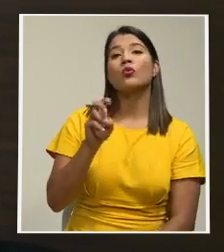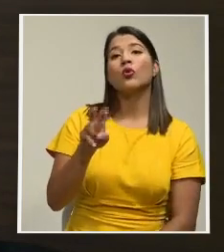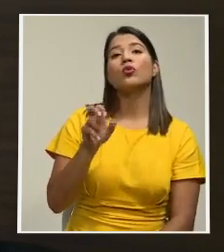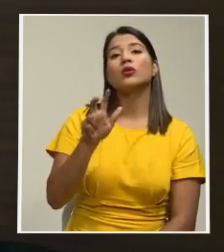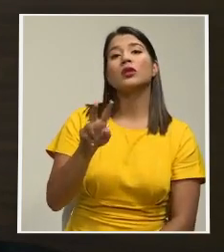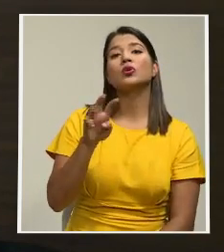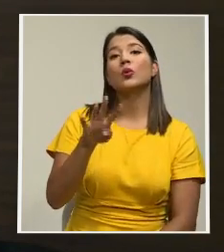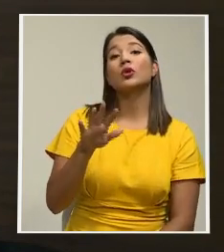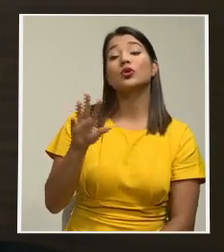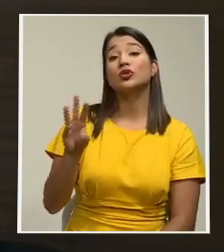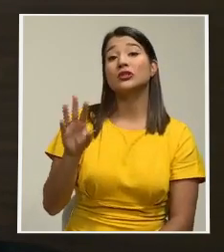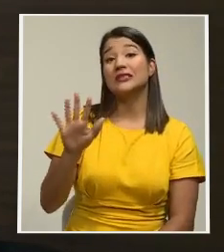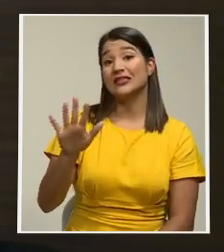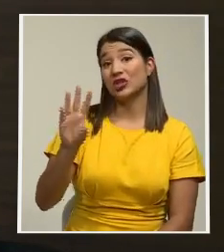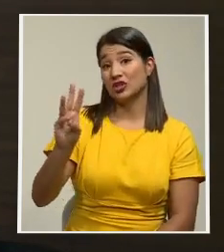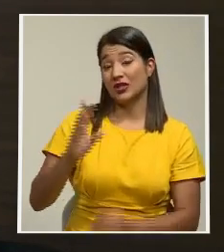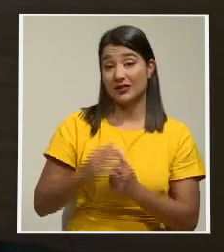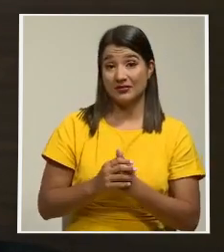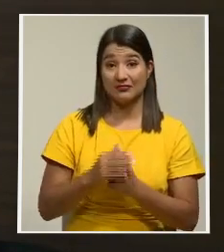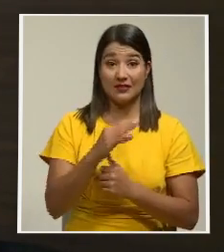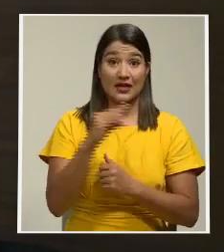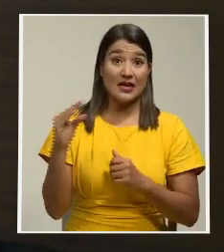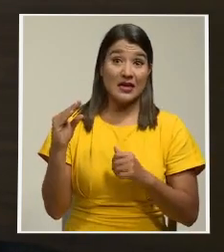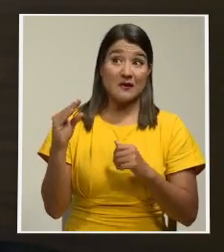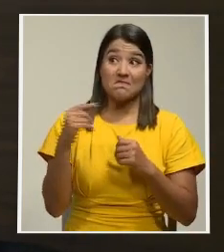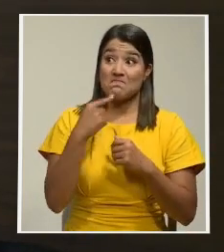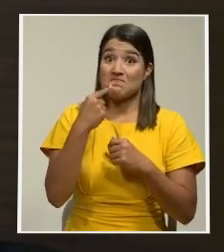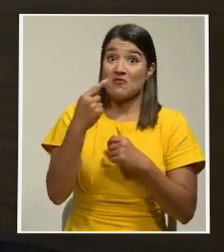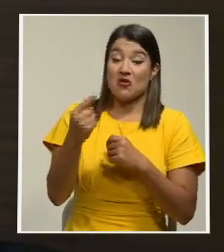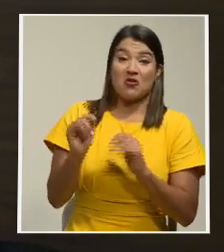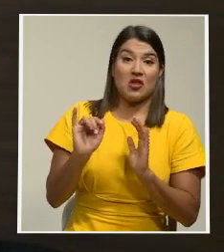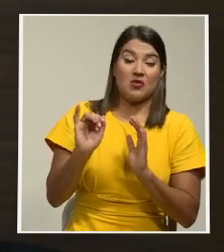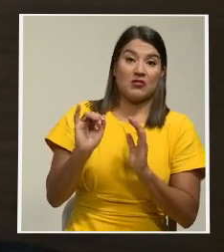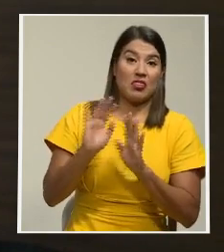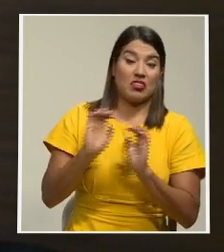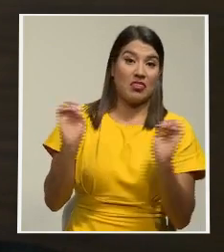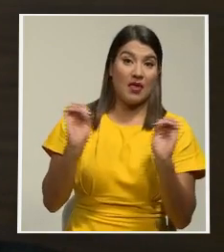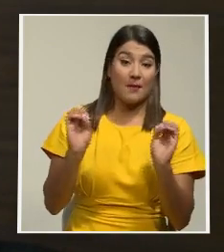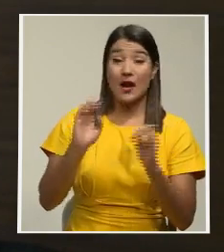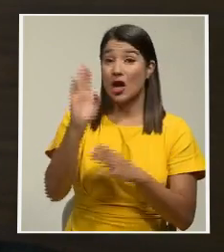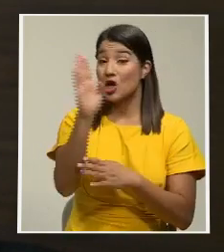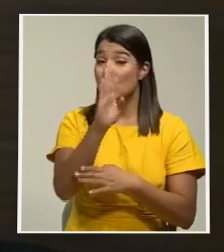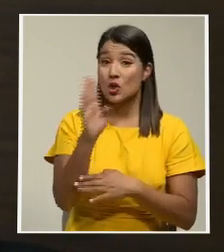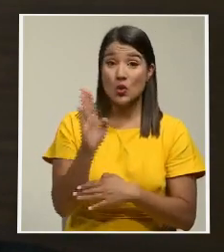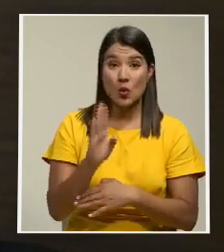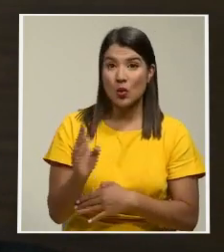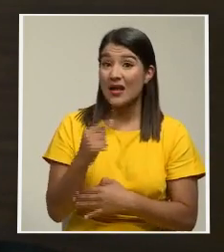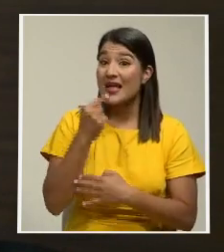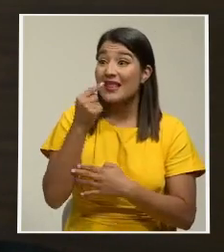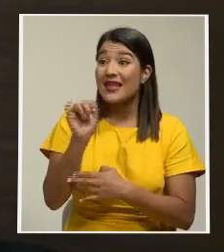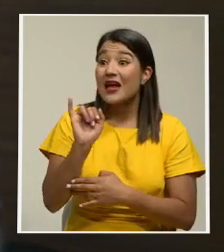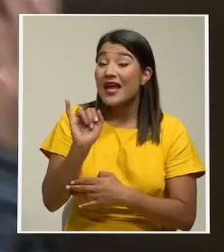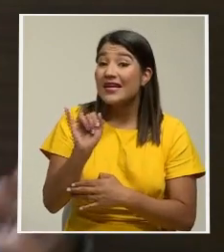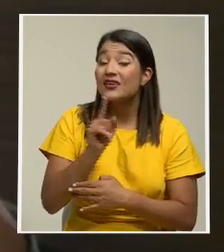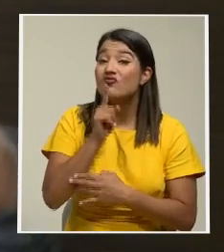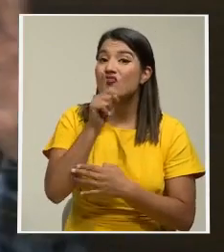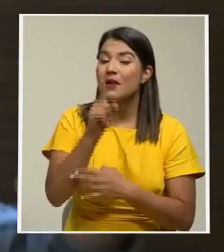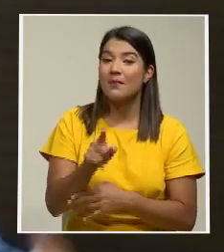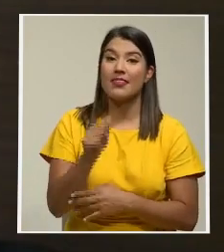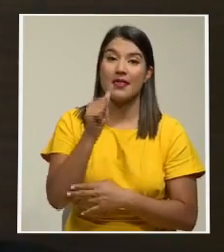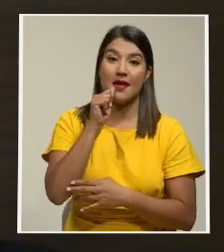finalmente él lo dijo así, nunca ratificó, según sus propias palabras, de que esa fuera la clave. Sin